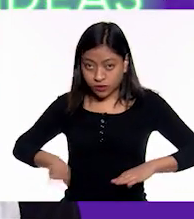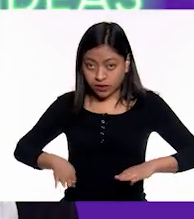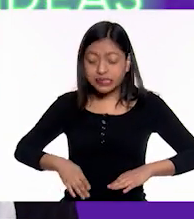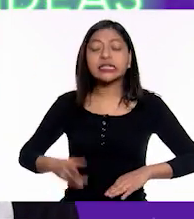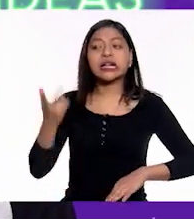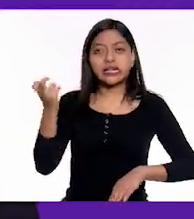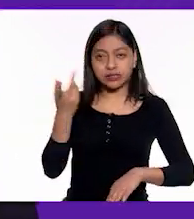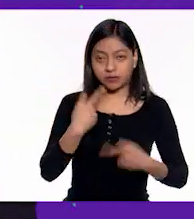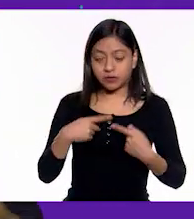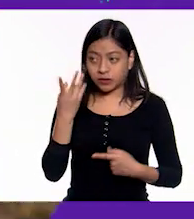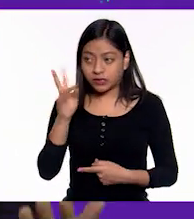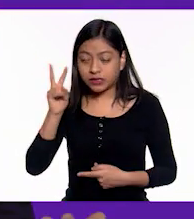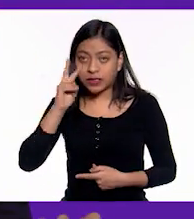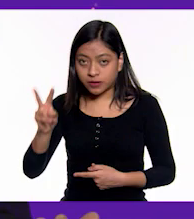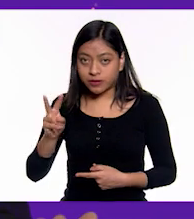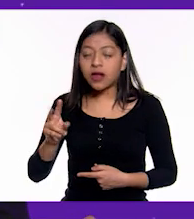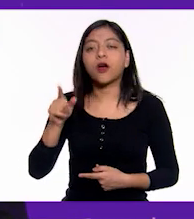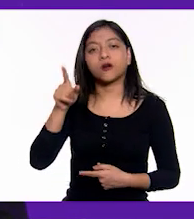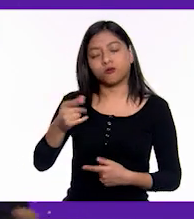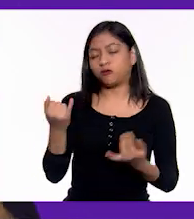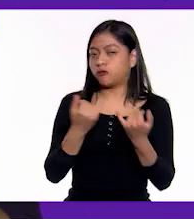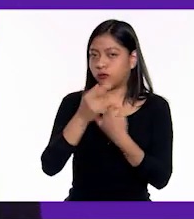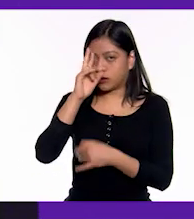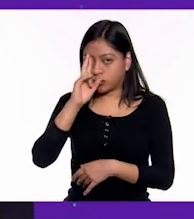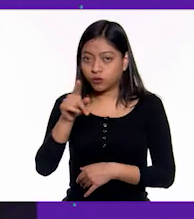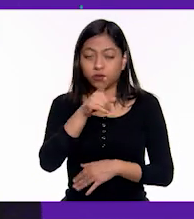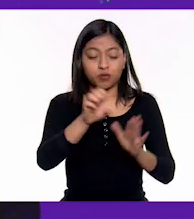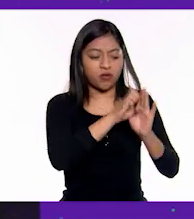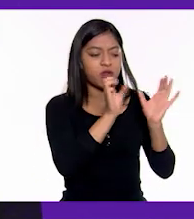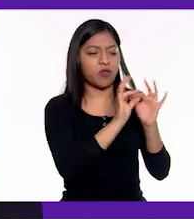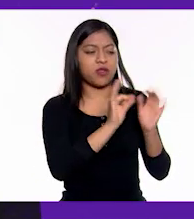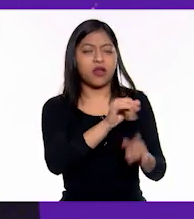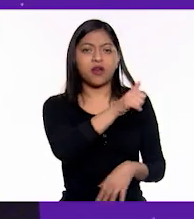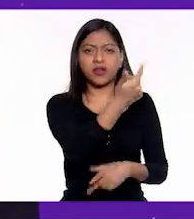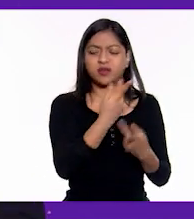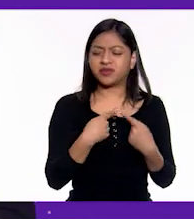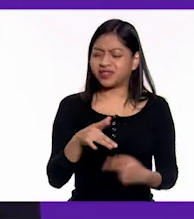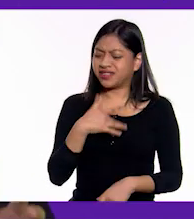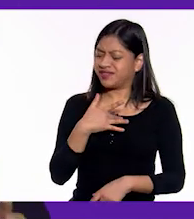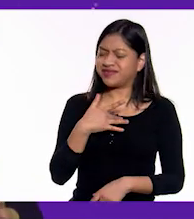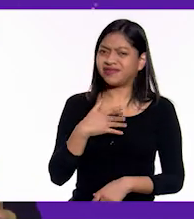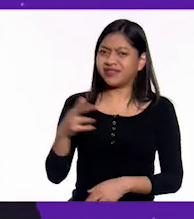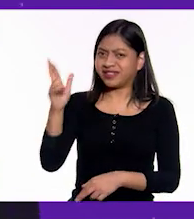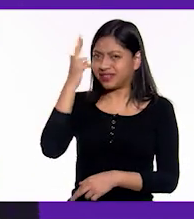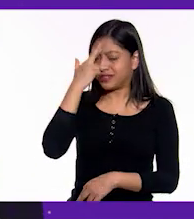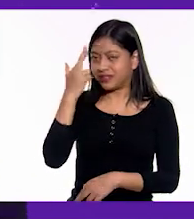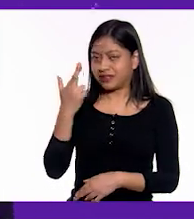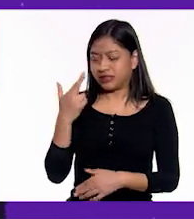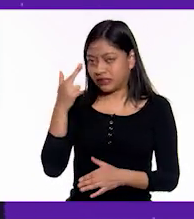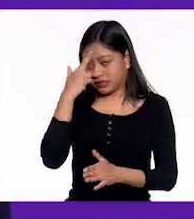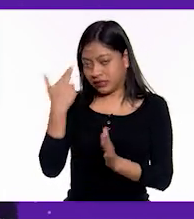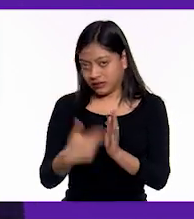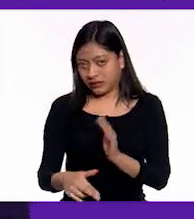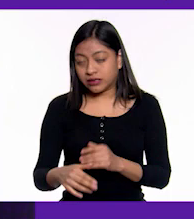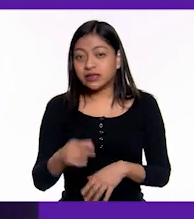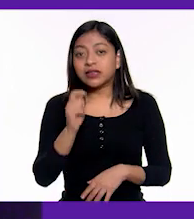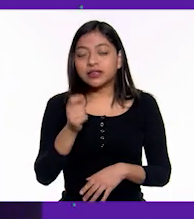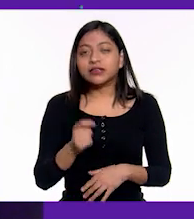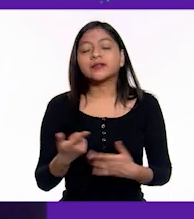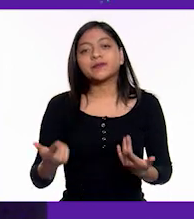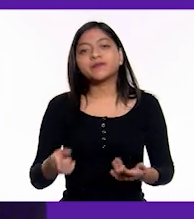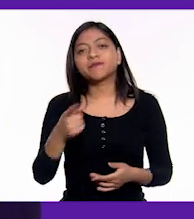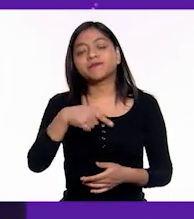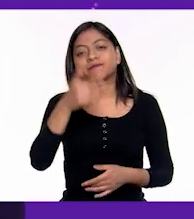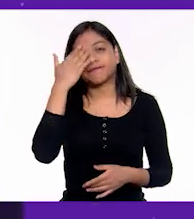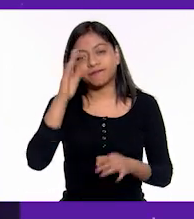los demás. Si tus palabras pudieran hacer sentir mal a otros, es mejor que no las utilices. En tercer lugar, como ya